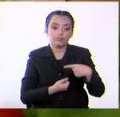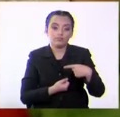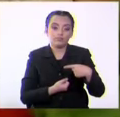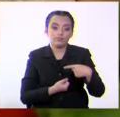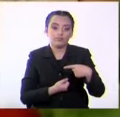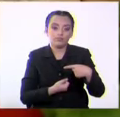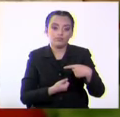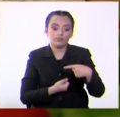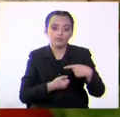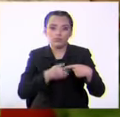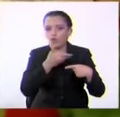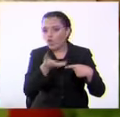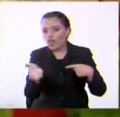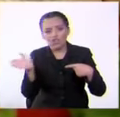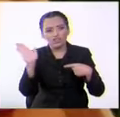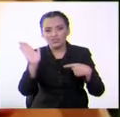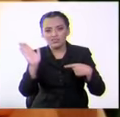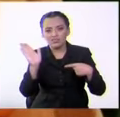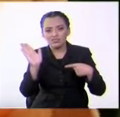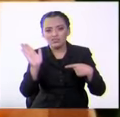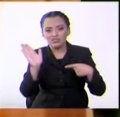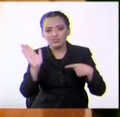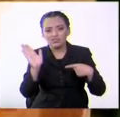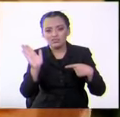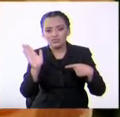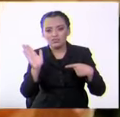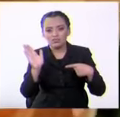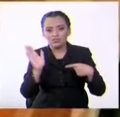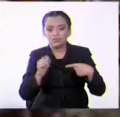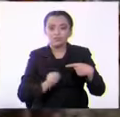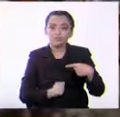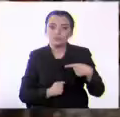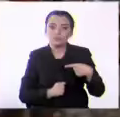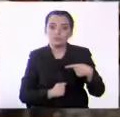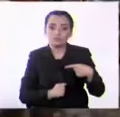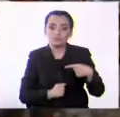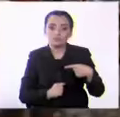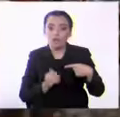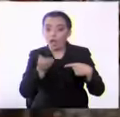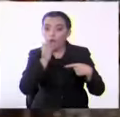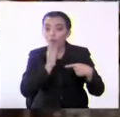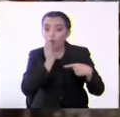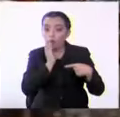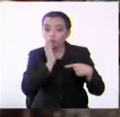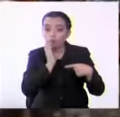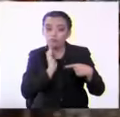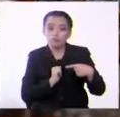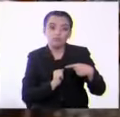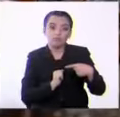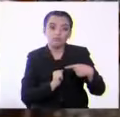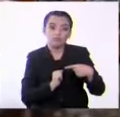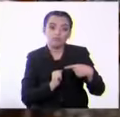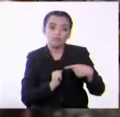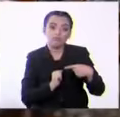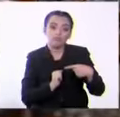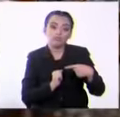¿Sí? ¿Qué otra cosa podemos obtener? Podríamos obtener agua, obviamente.